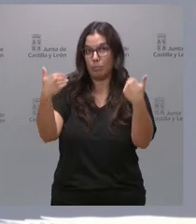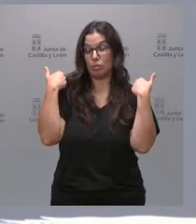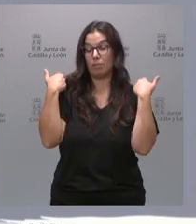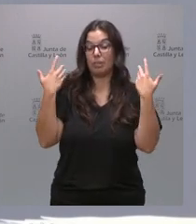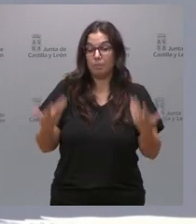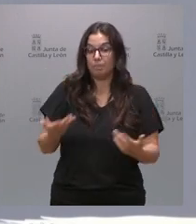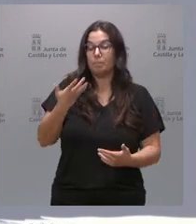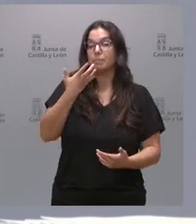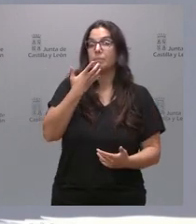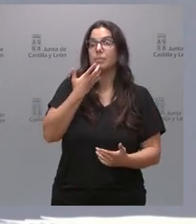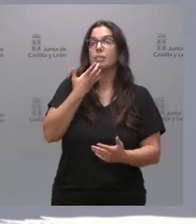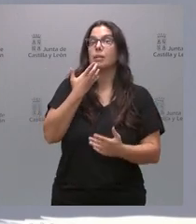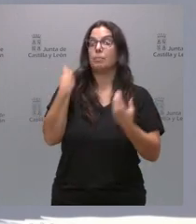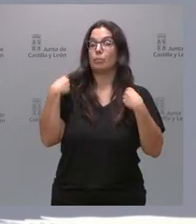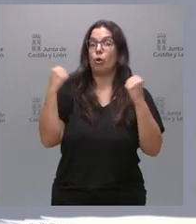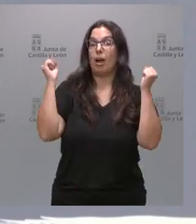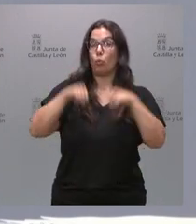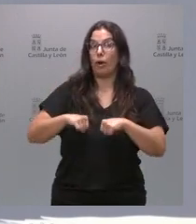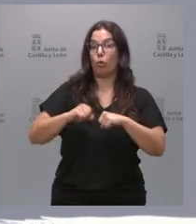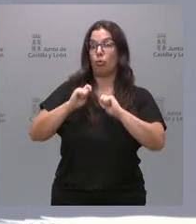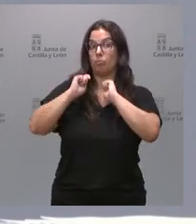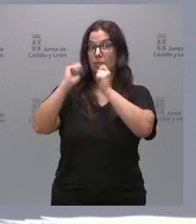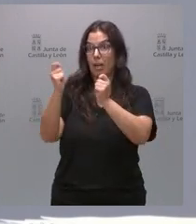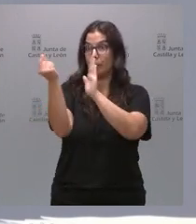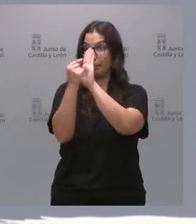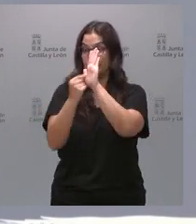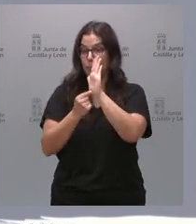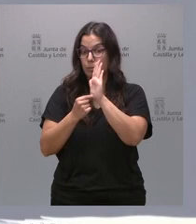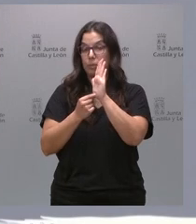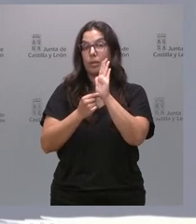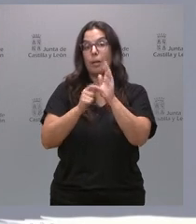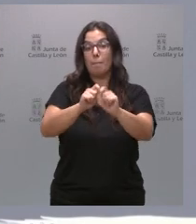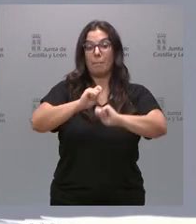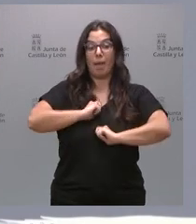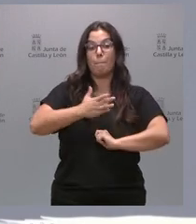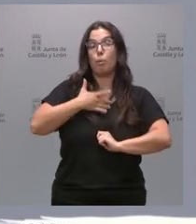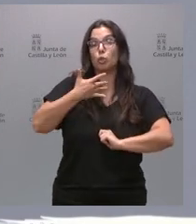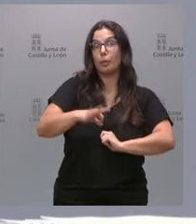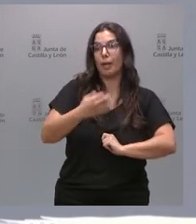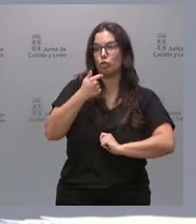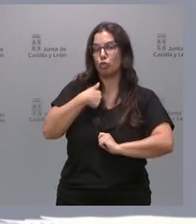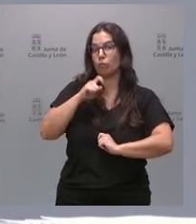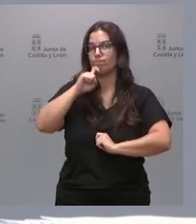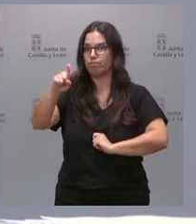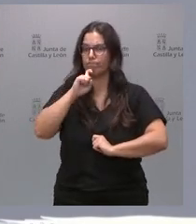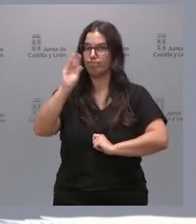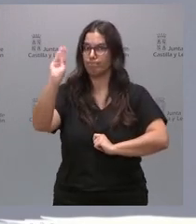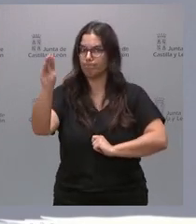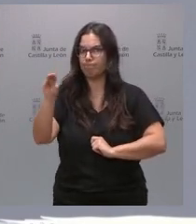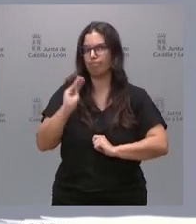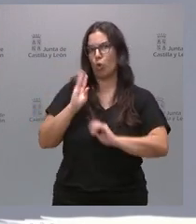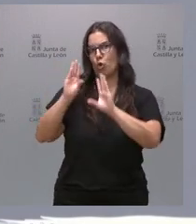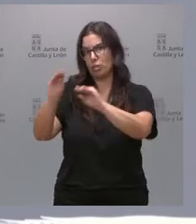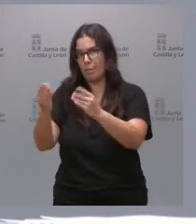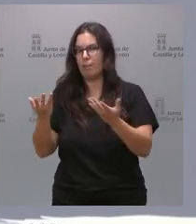La regulación de esa concesión de aquel año nos permite algún requerimiento a la estación de autobuses